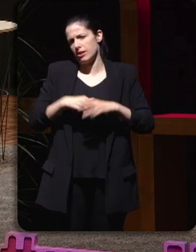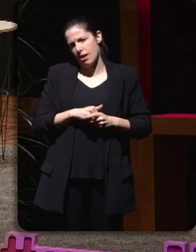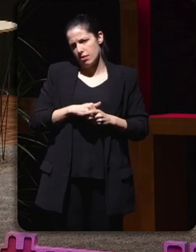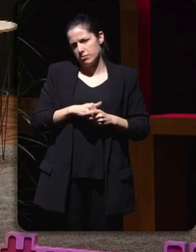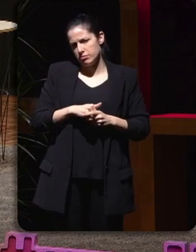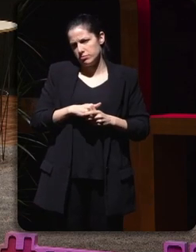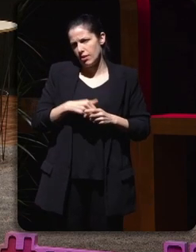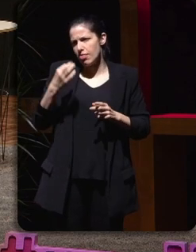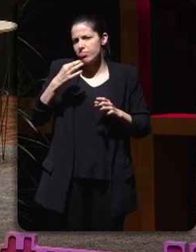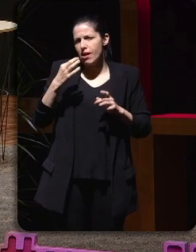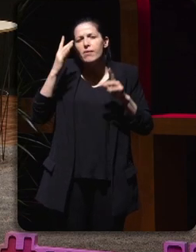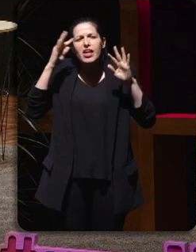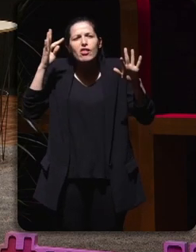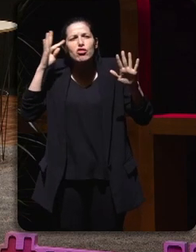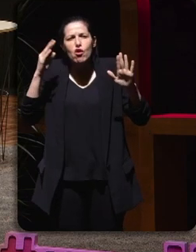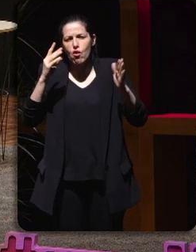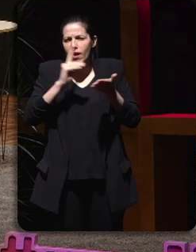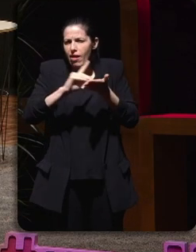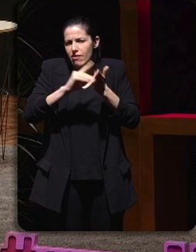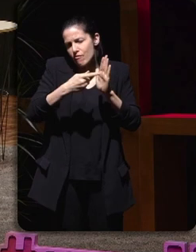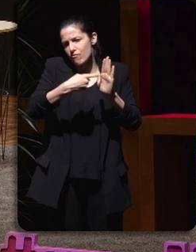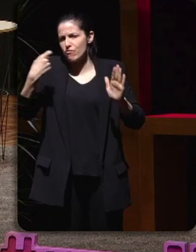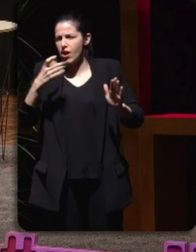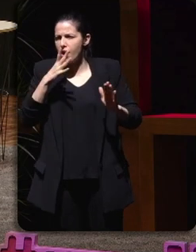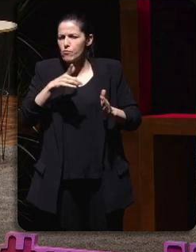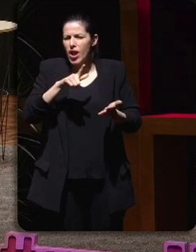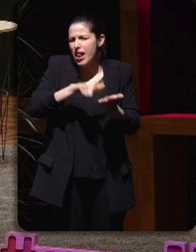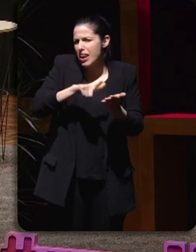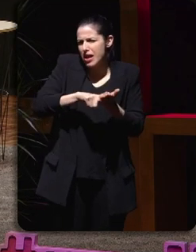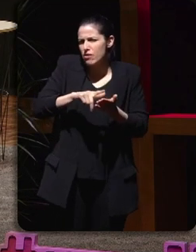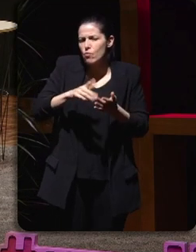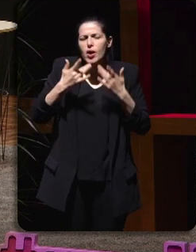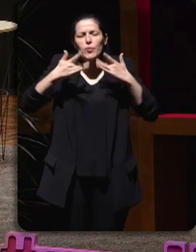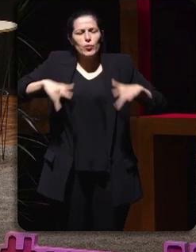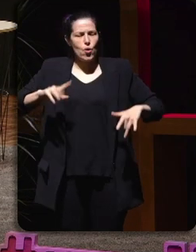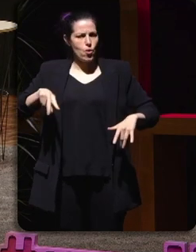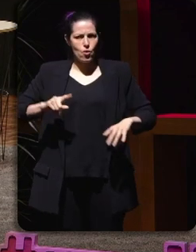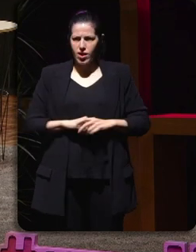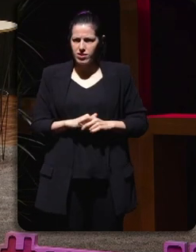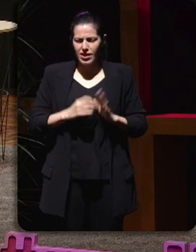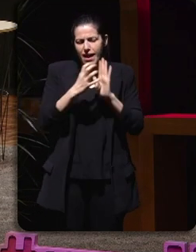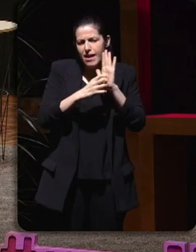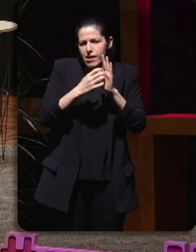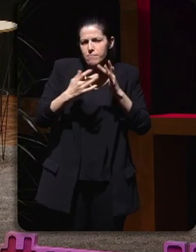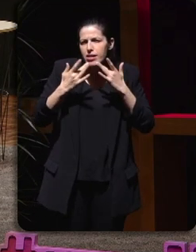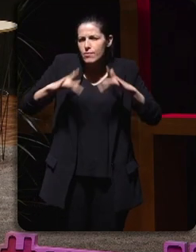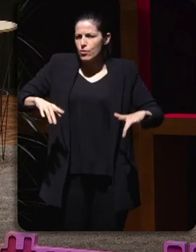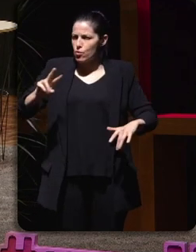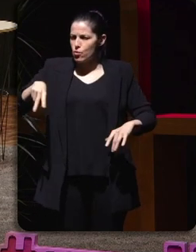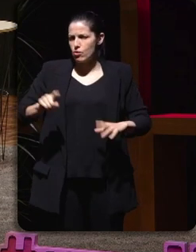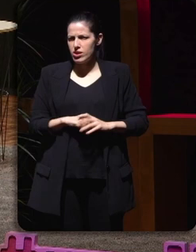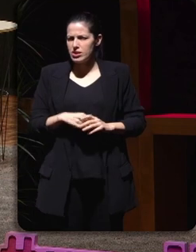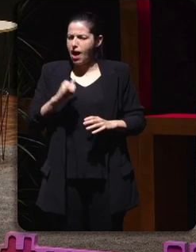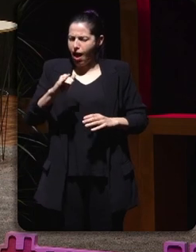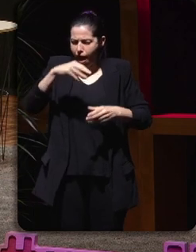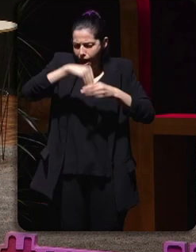ideologizarlo porque el diccionario no es neutro la lengua no es neutra la gramática no es neutra ya tiene una ideología una